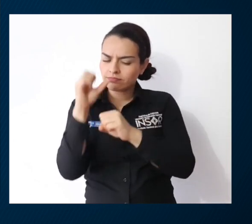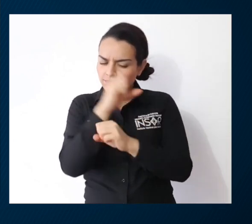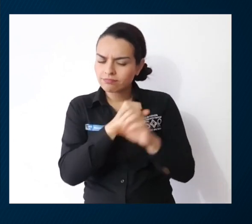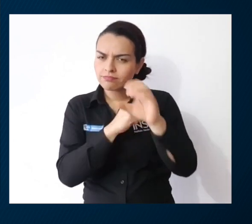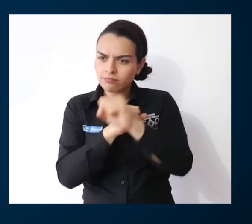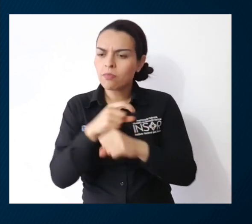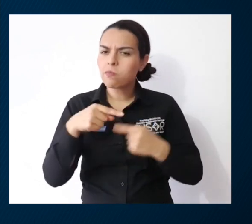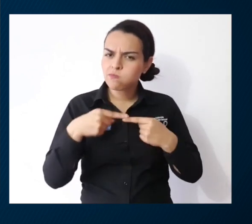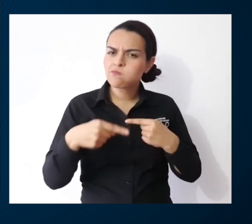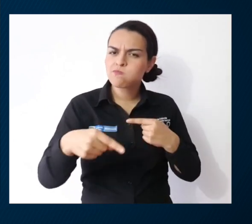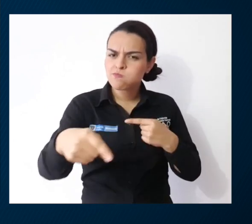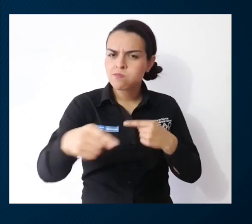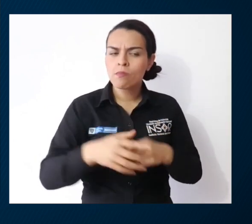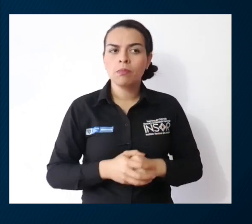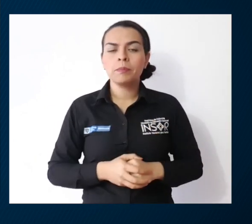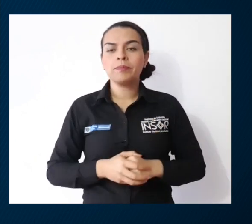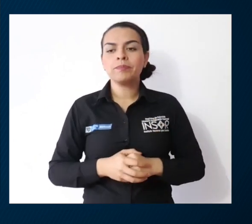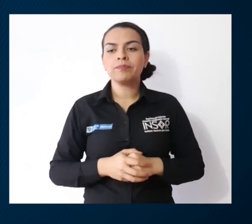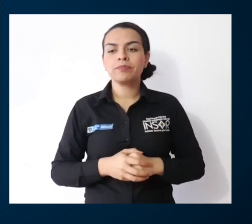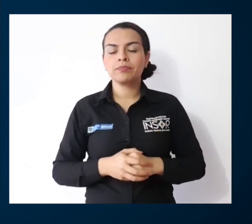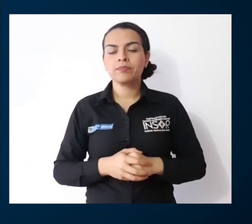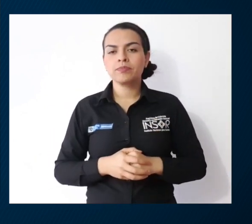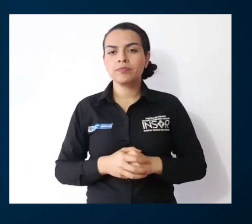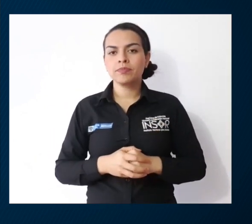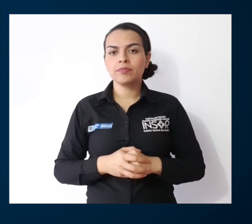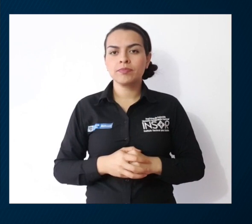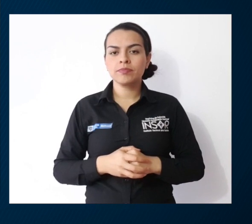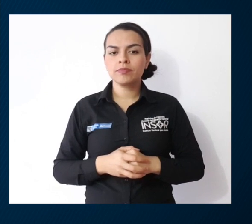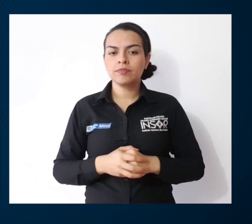identificar para que vislumbren